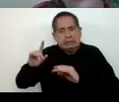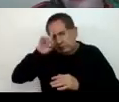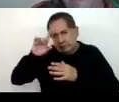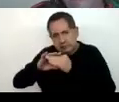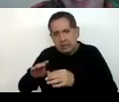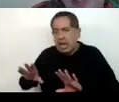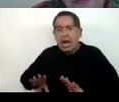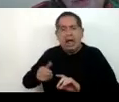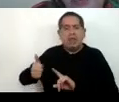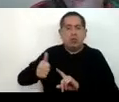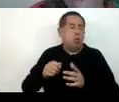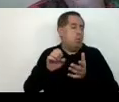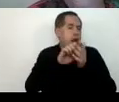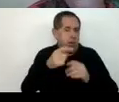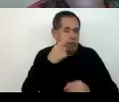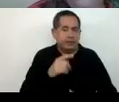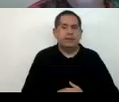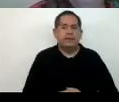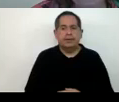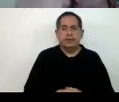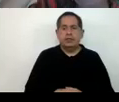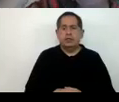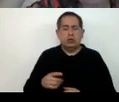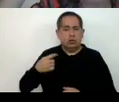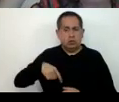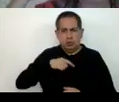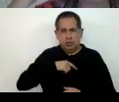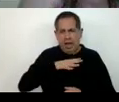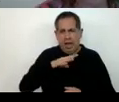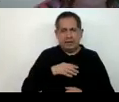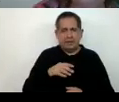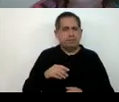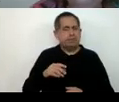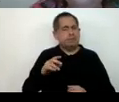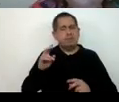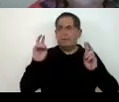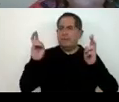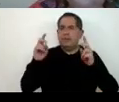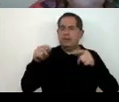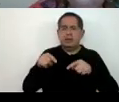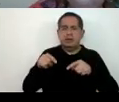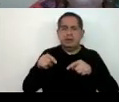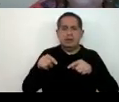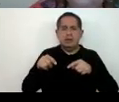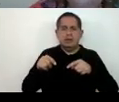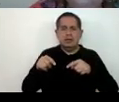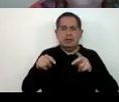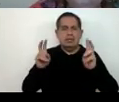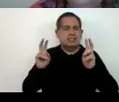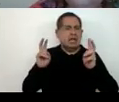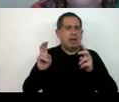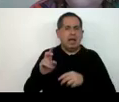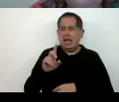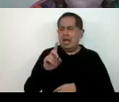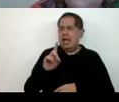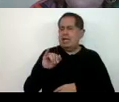persona. Por ejemplo, nosotros contamos con un disco que se llama el disco de los criterios médicos